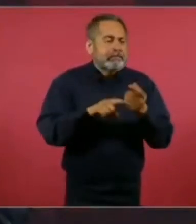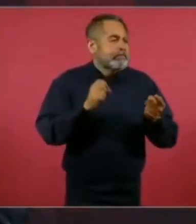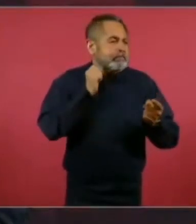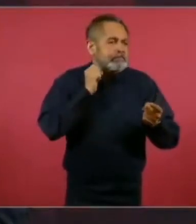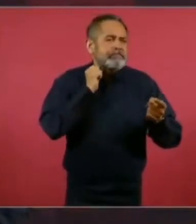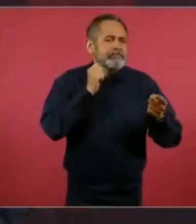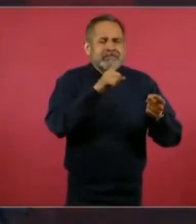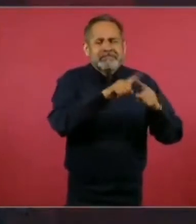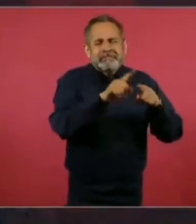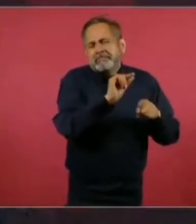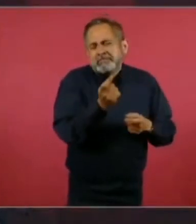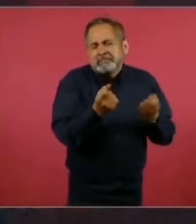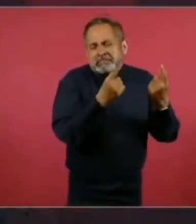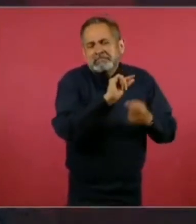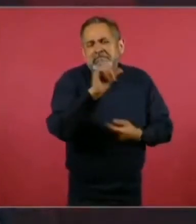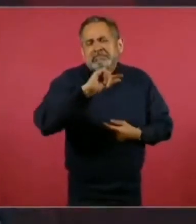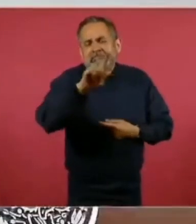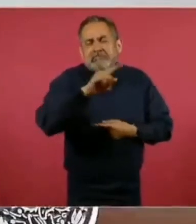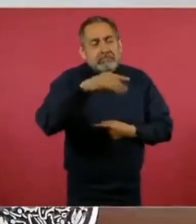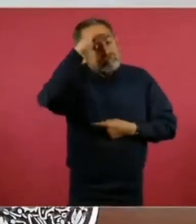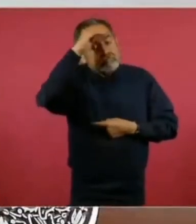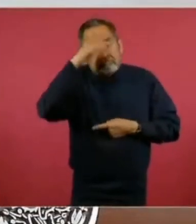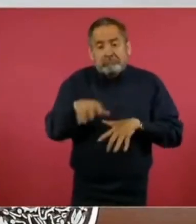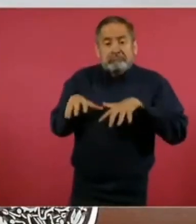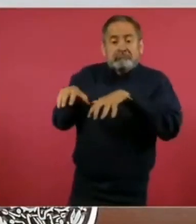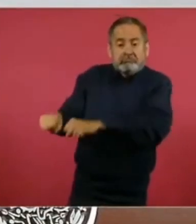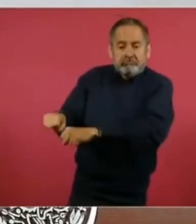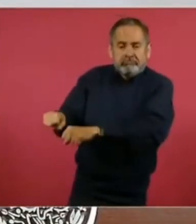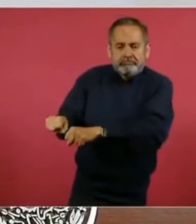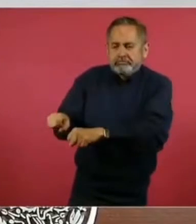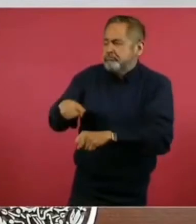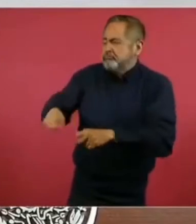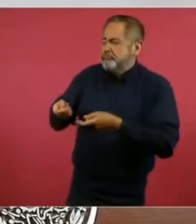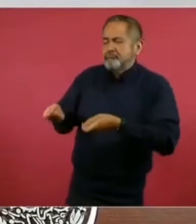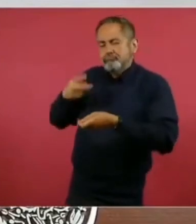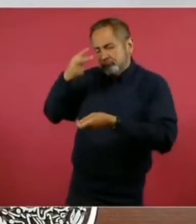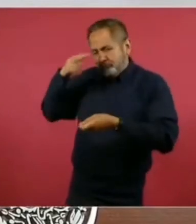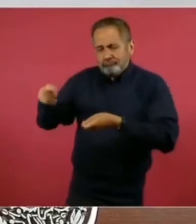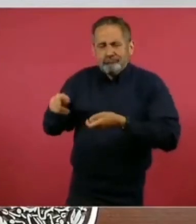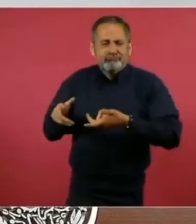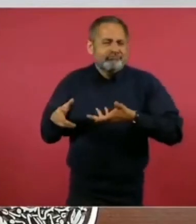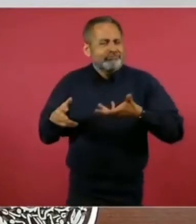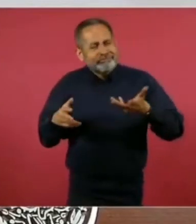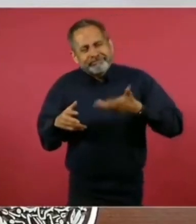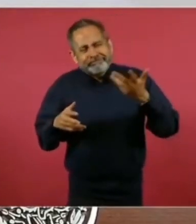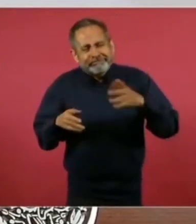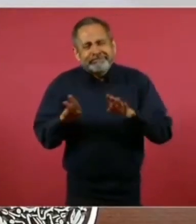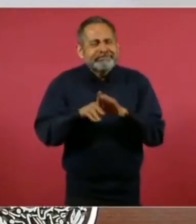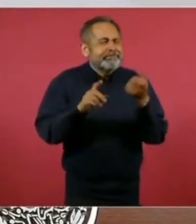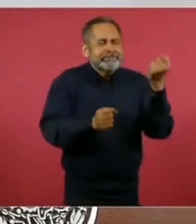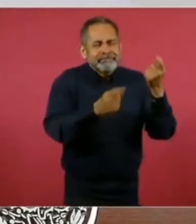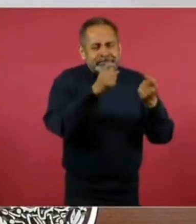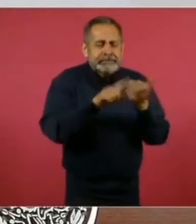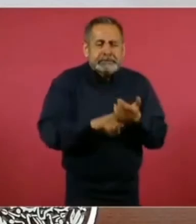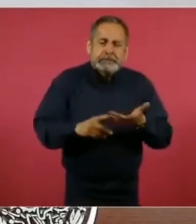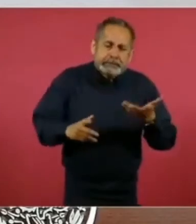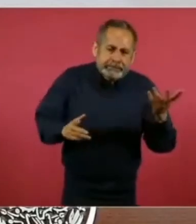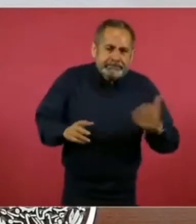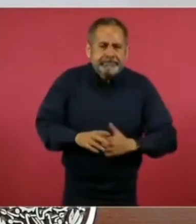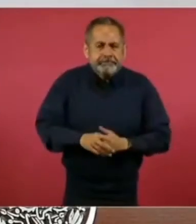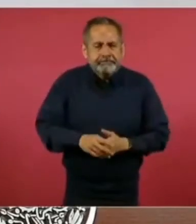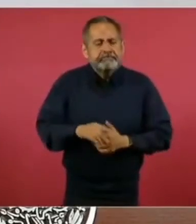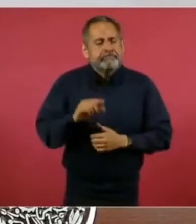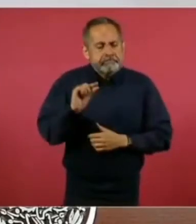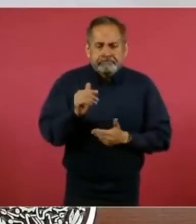algunos funcionarios del Departamento de Estado, de las agencias. Entonces, es un